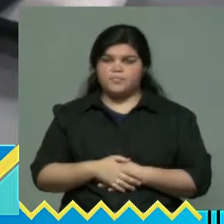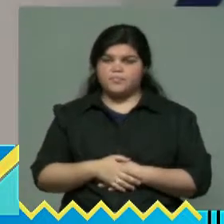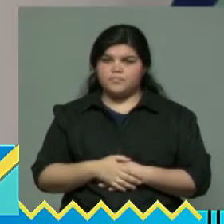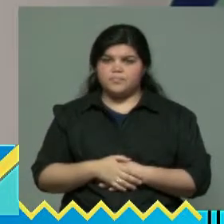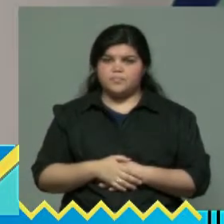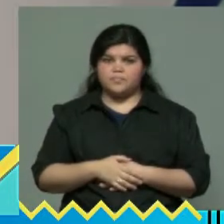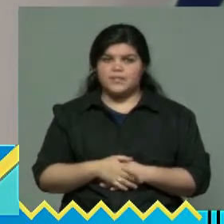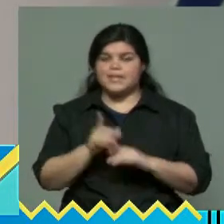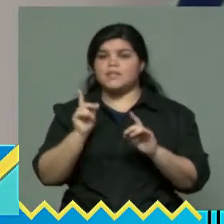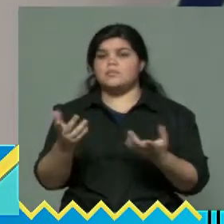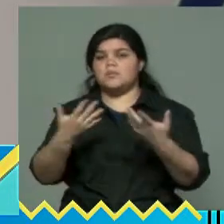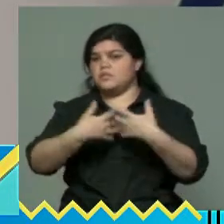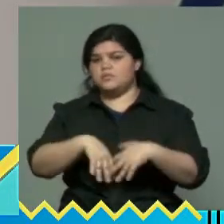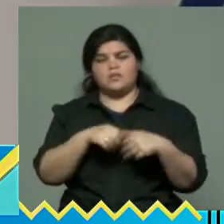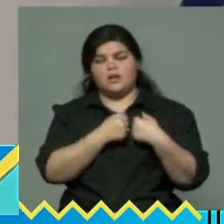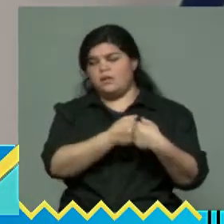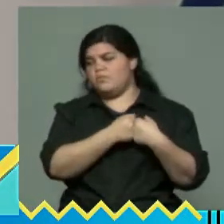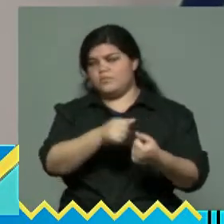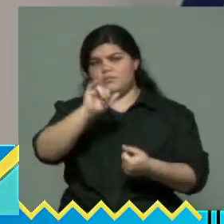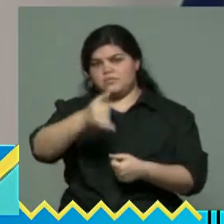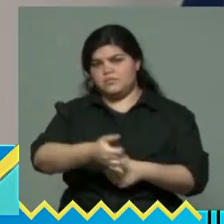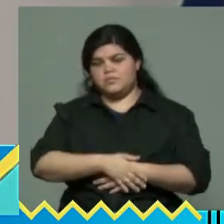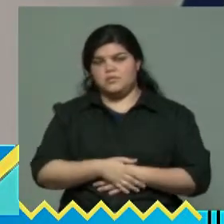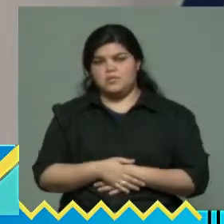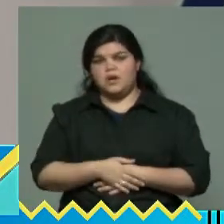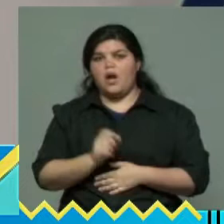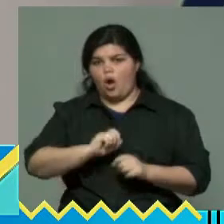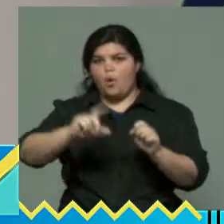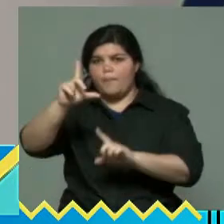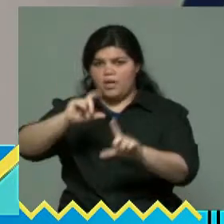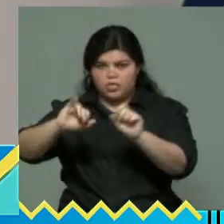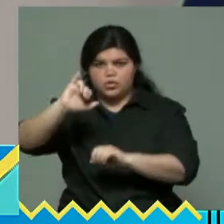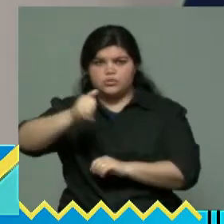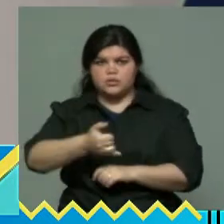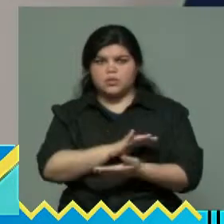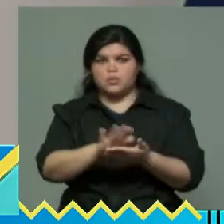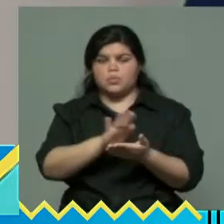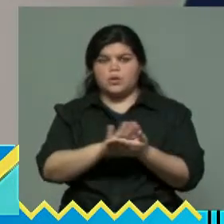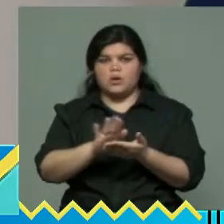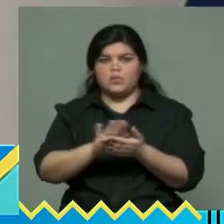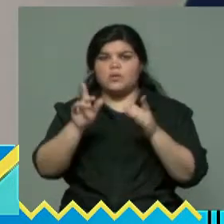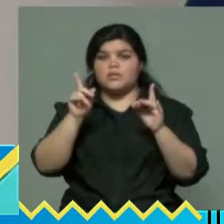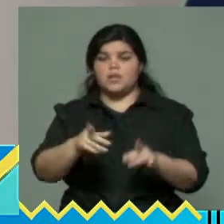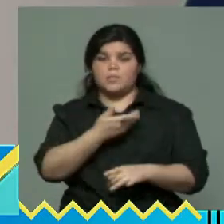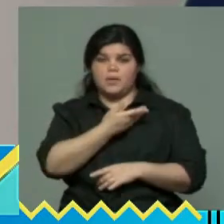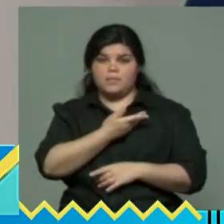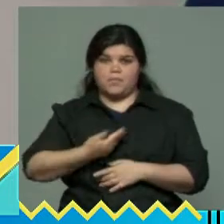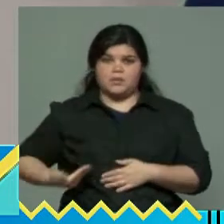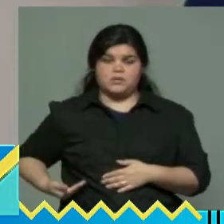que definitivamente de acuerdo con que se vienen no solamente nuevos aumentos, sino nuevos ataques. De hecho, el presidente